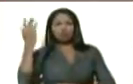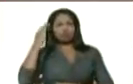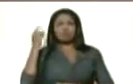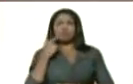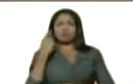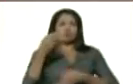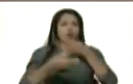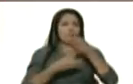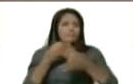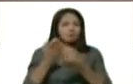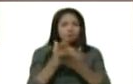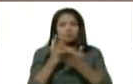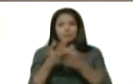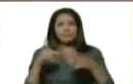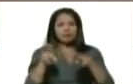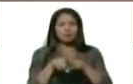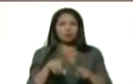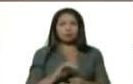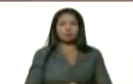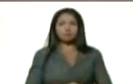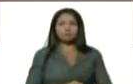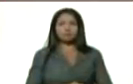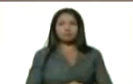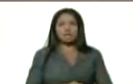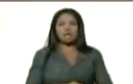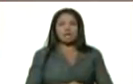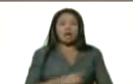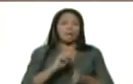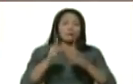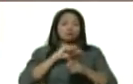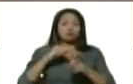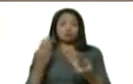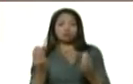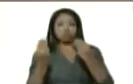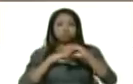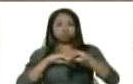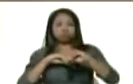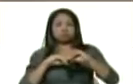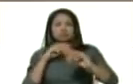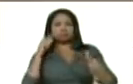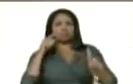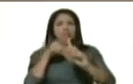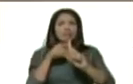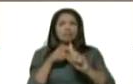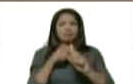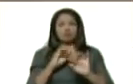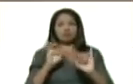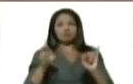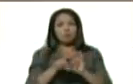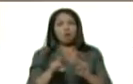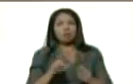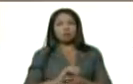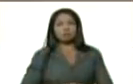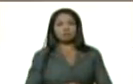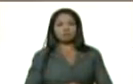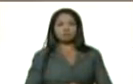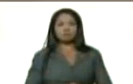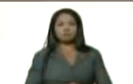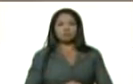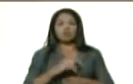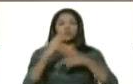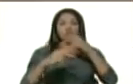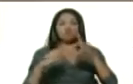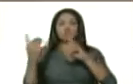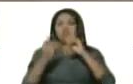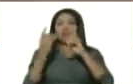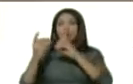digo. Hay negociaciones directas, indirectas, en los procesos de